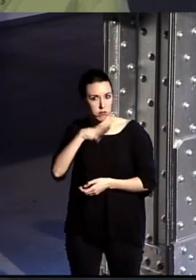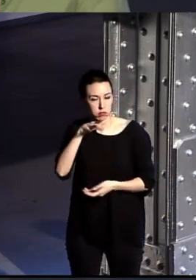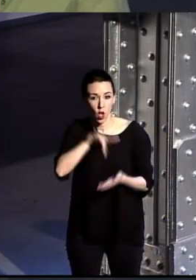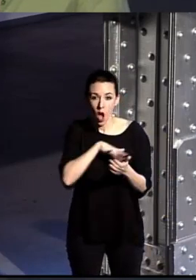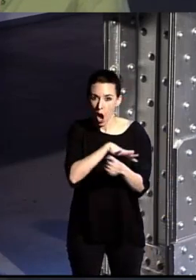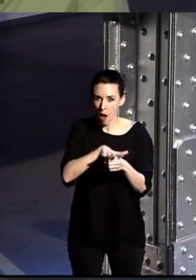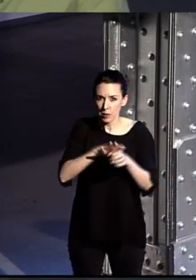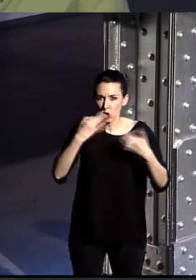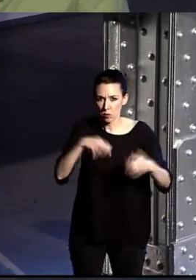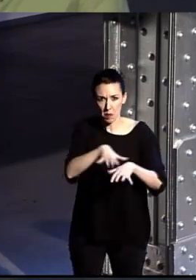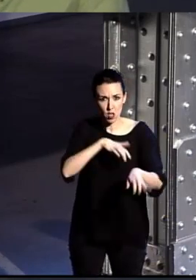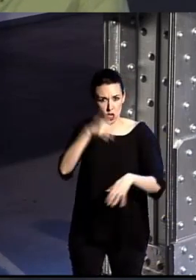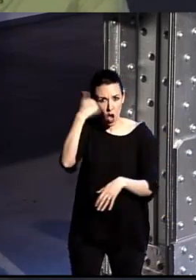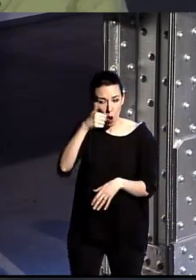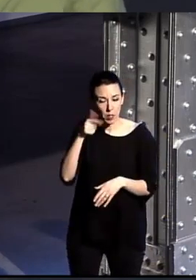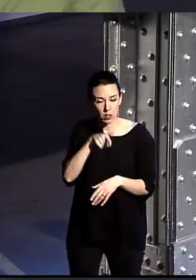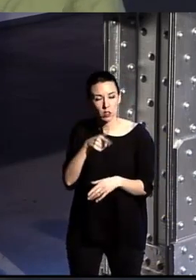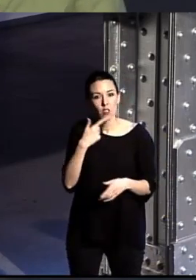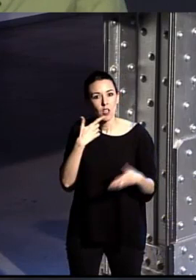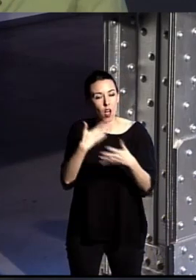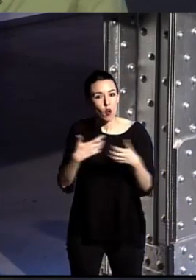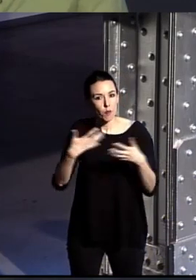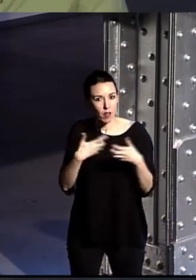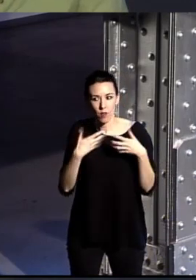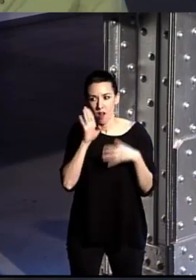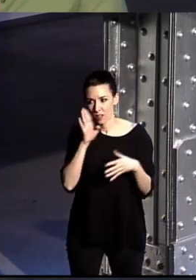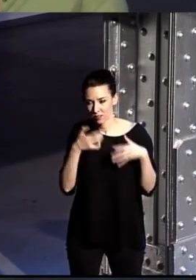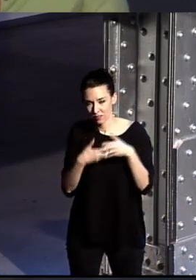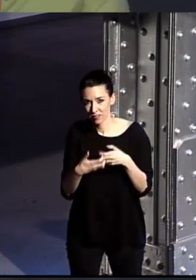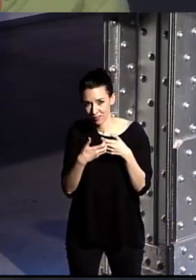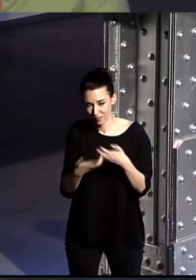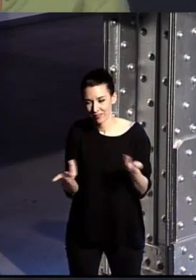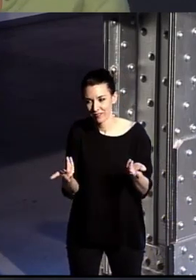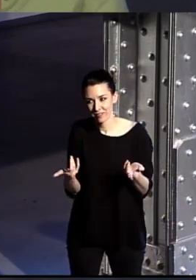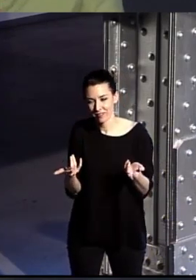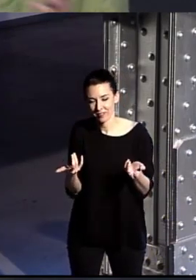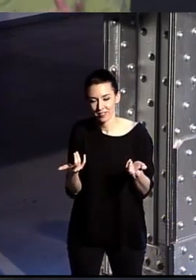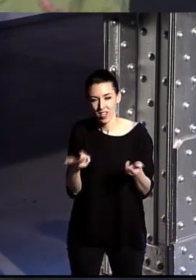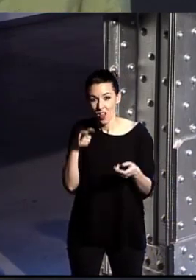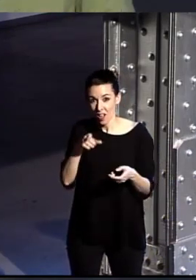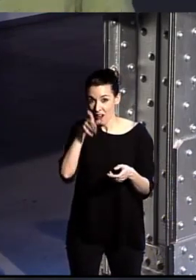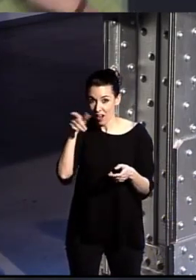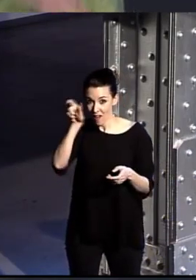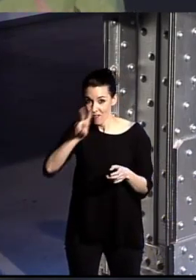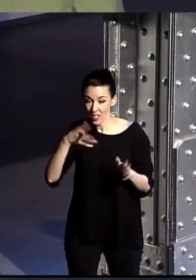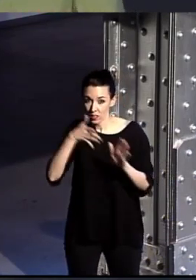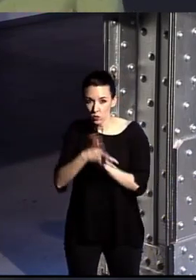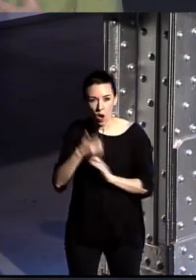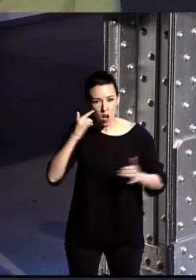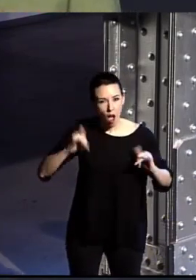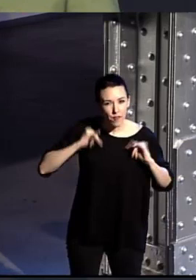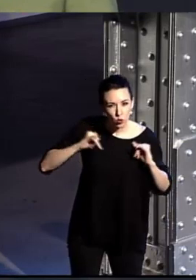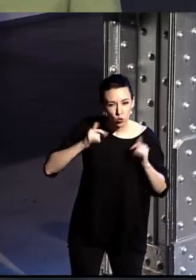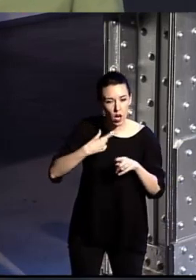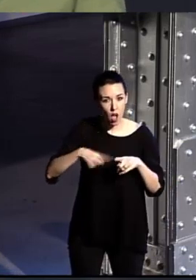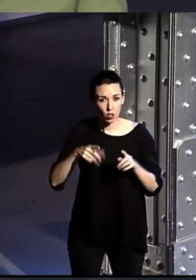ámbitos habitualmente masculinos, en un párrafo, que eso nos hemos peleado antes... la describe, ¿no?, como una mujer intrépida, no sé qué,